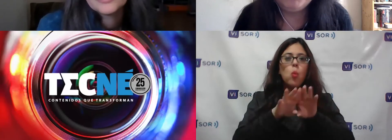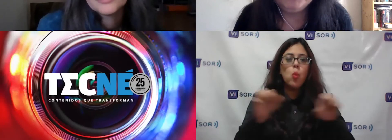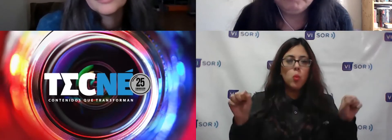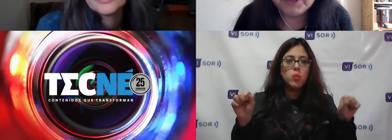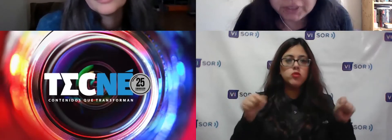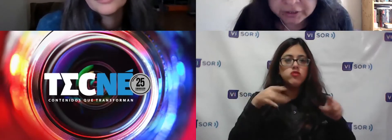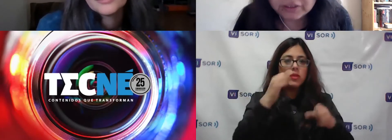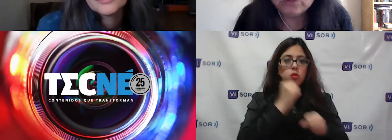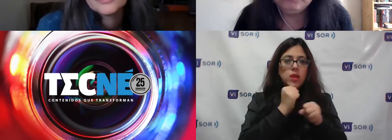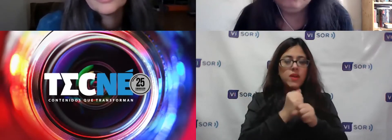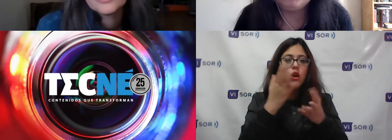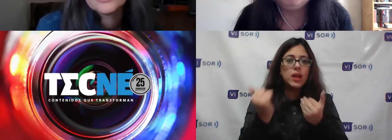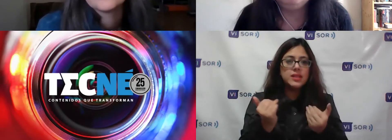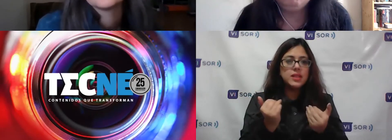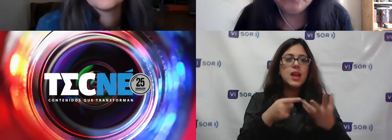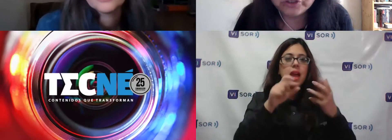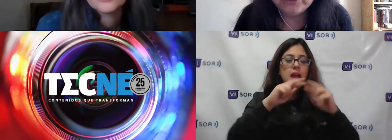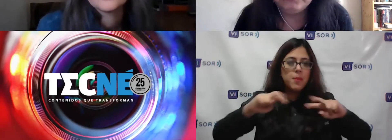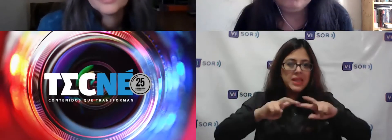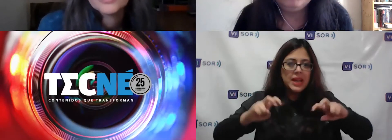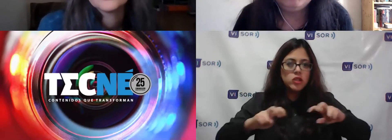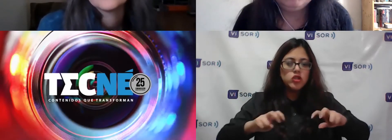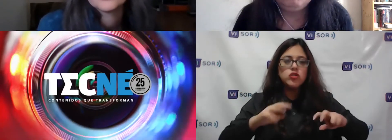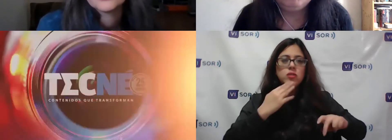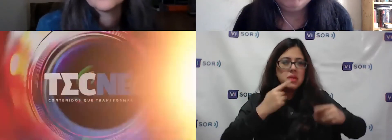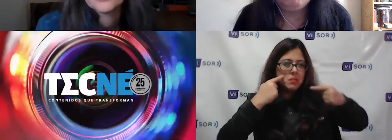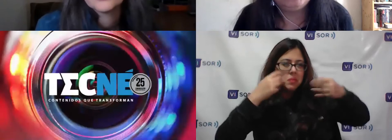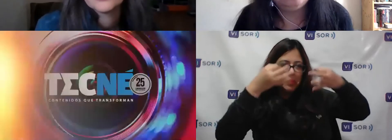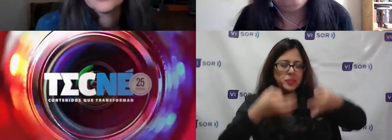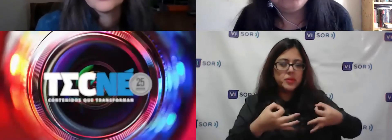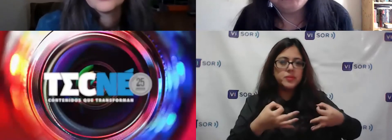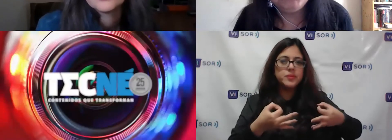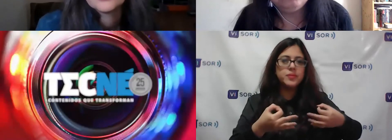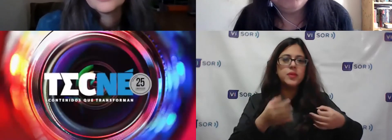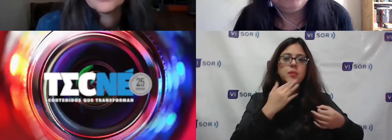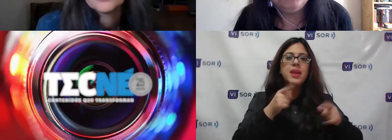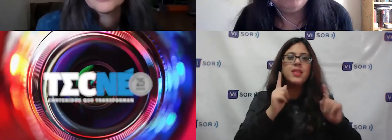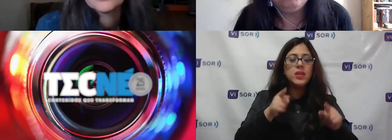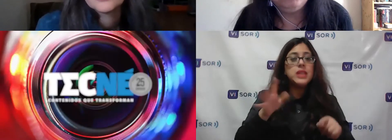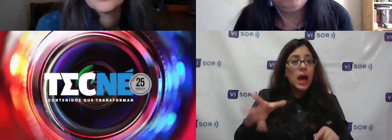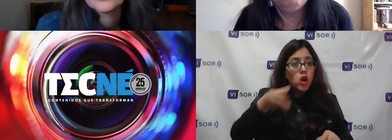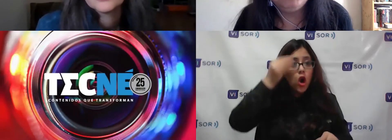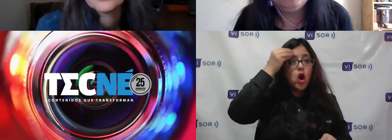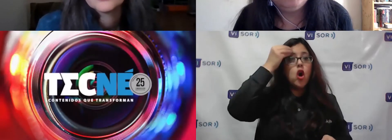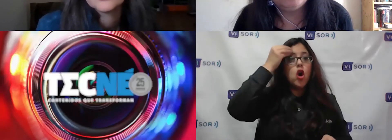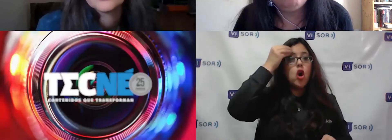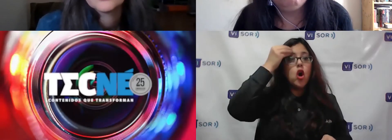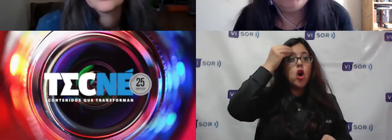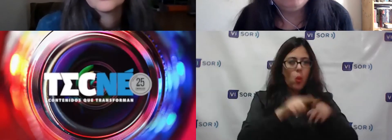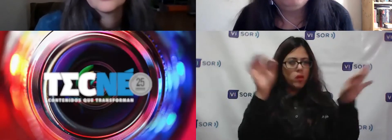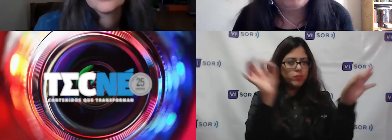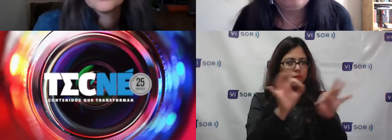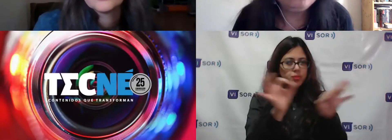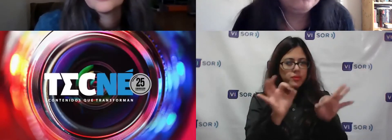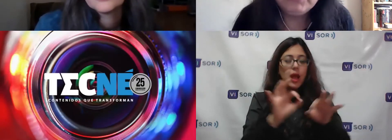trabajo que requiere permanente estudio requiere mucho rigor que uno tiene que aportar desde el conocimiento y lo digo también quizá hablamos